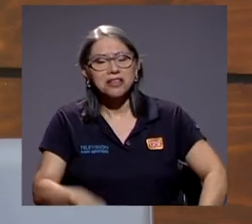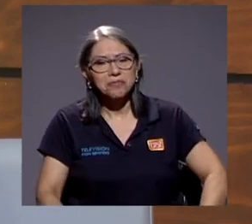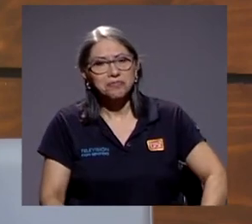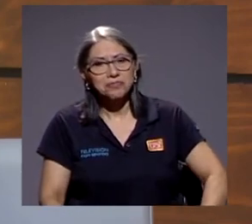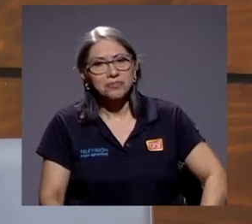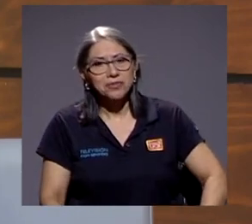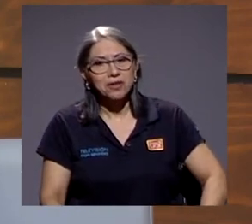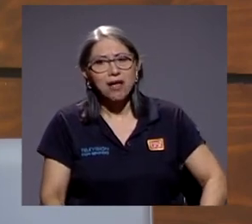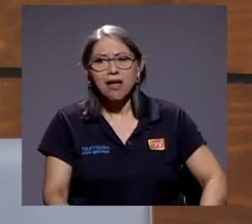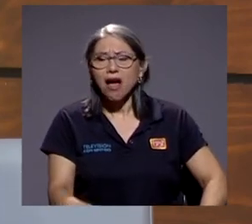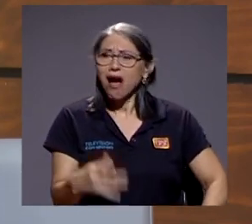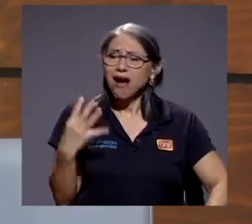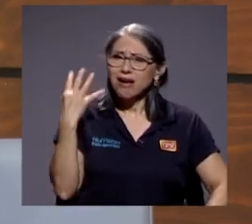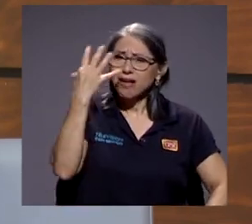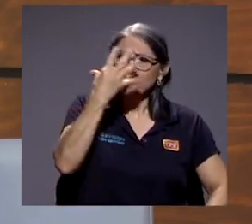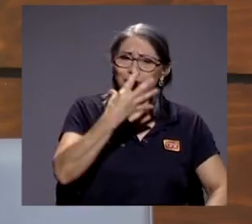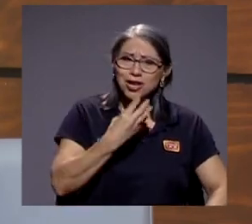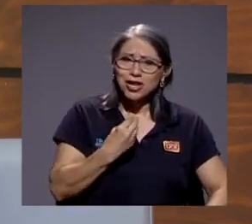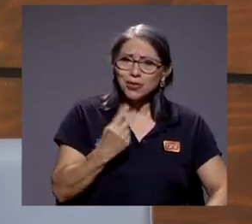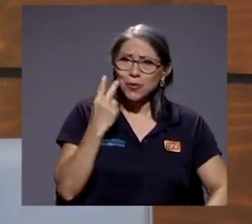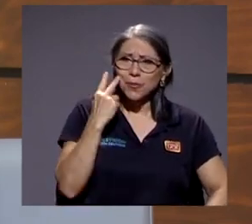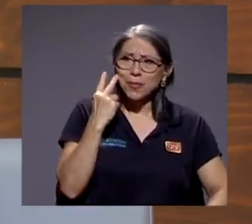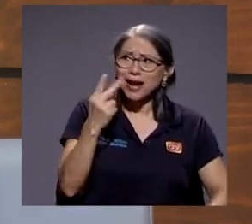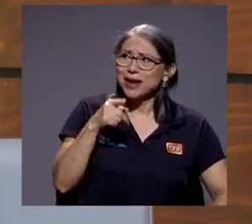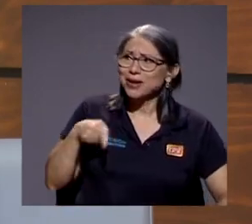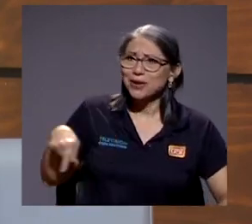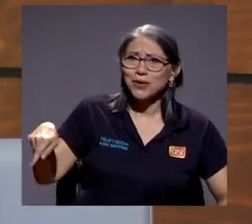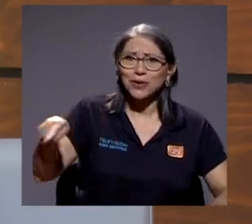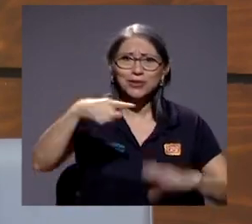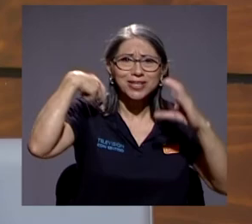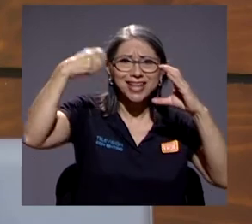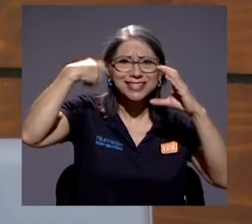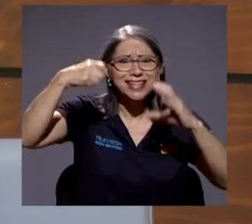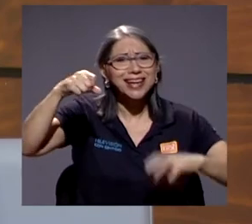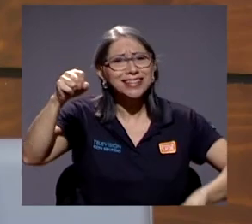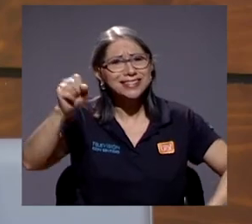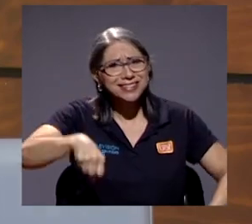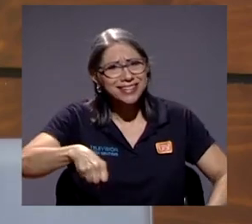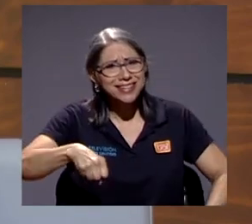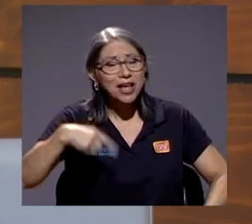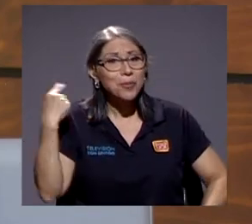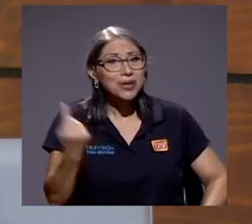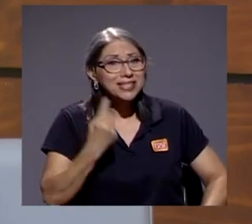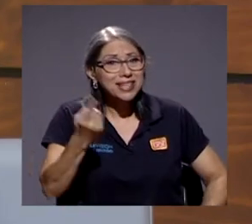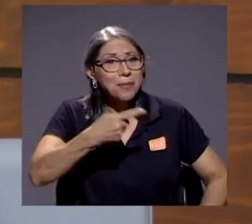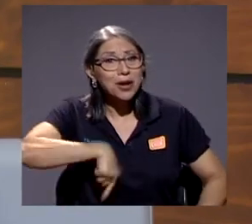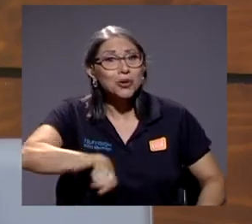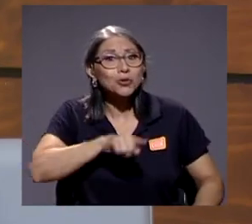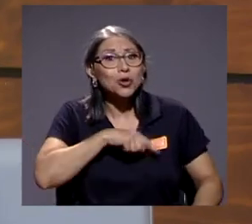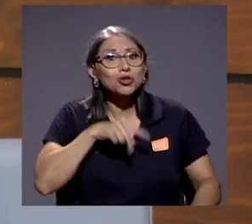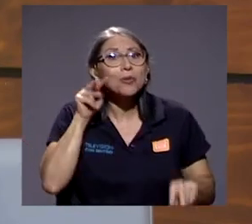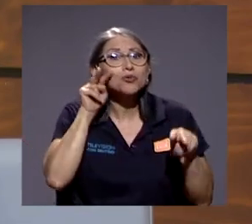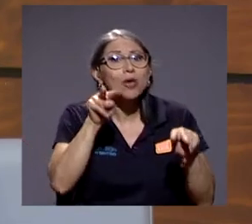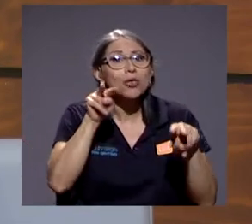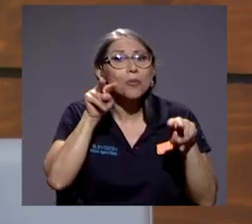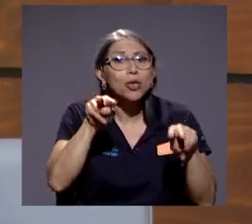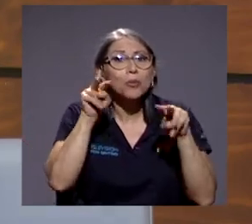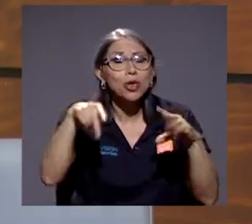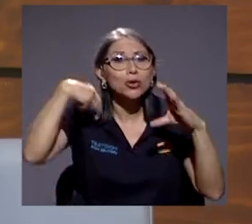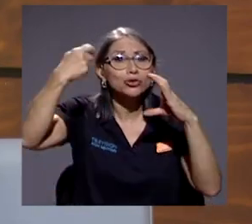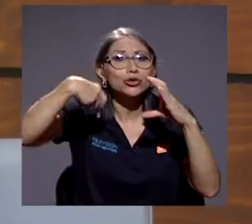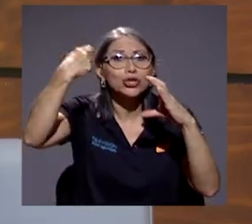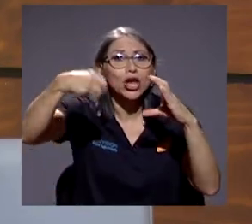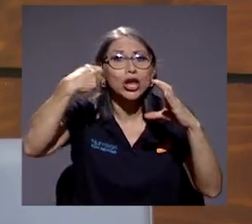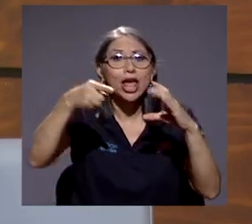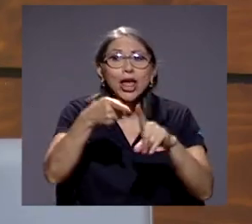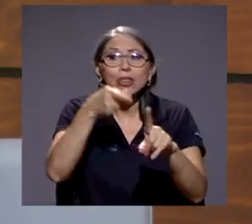qué bonito vernos en el cine claro porque estamos todo el tiempo consumiendo cinematografías de otros países que